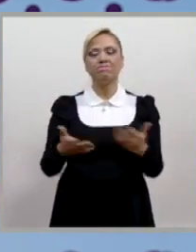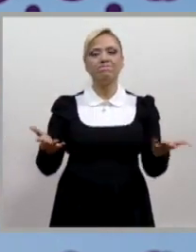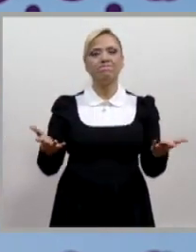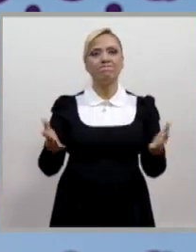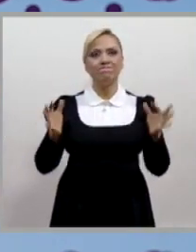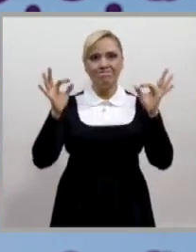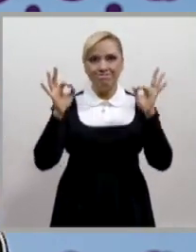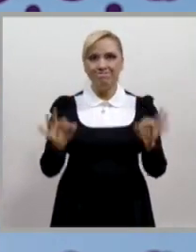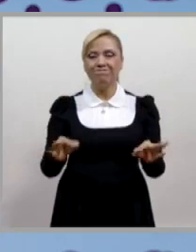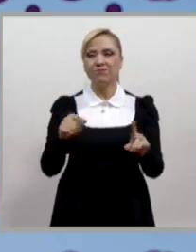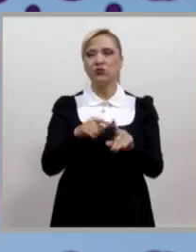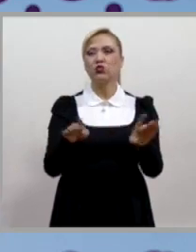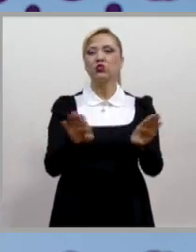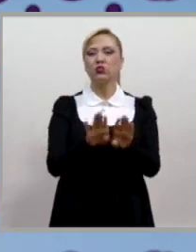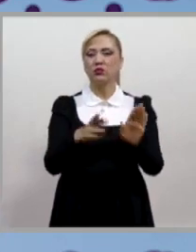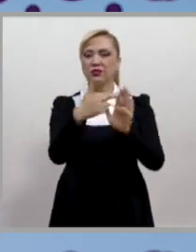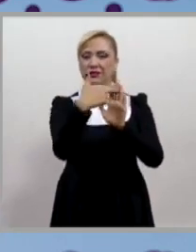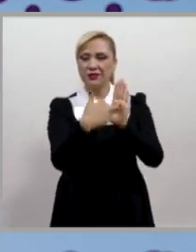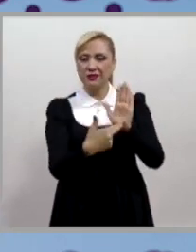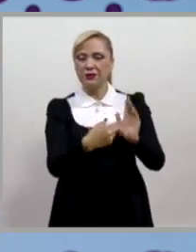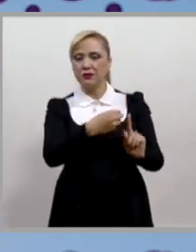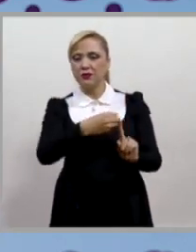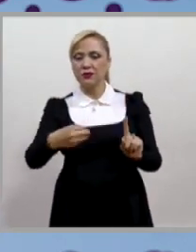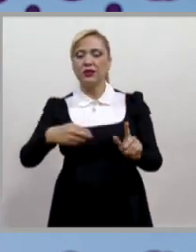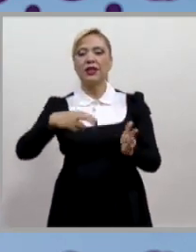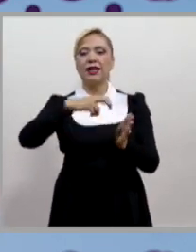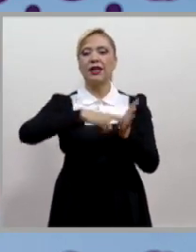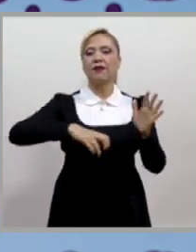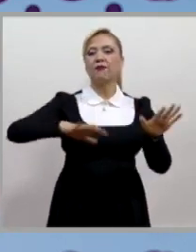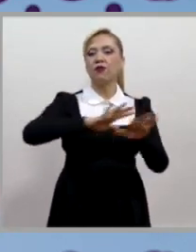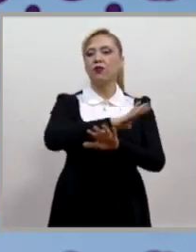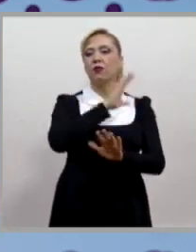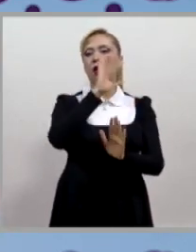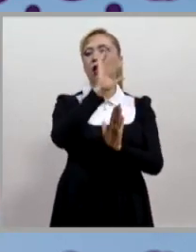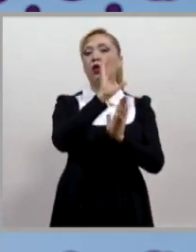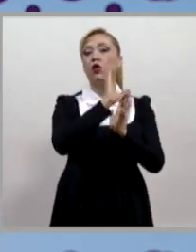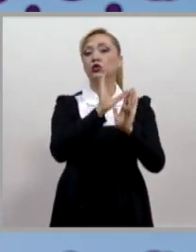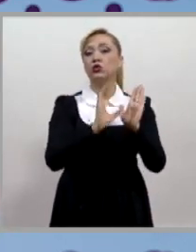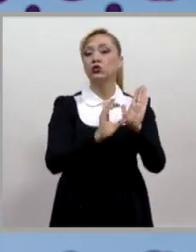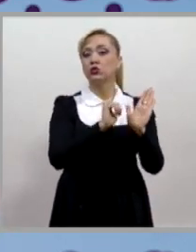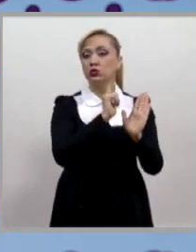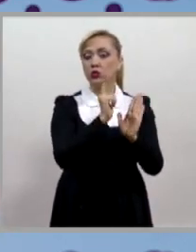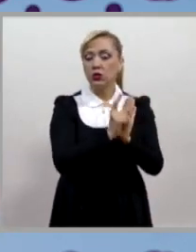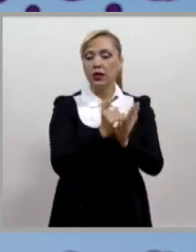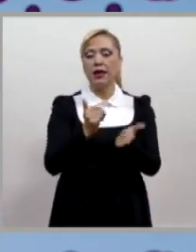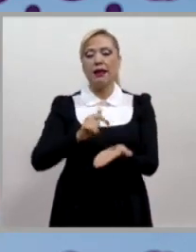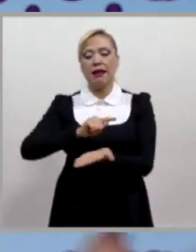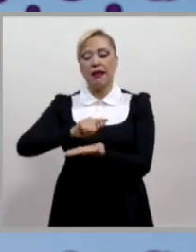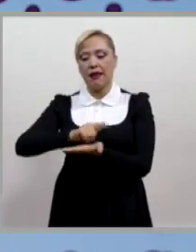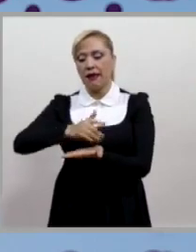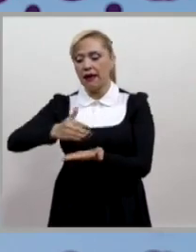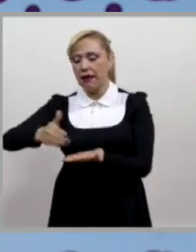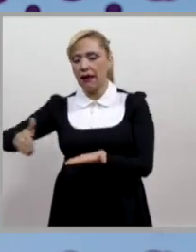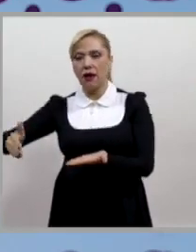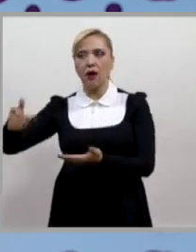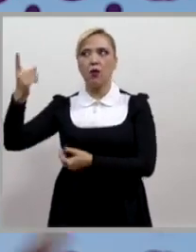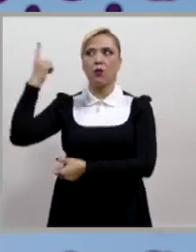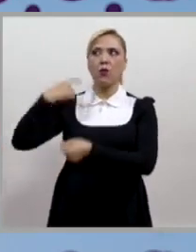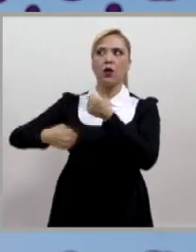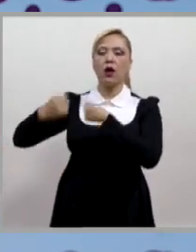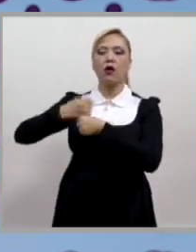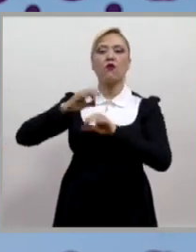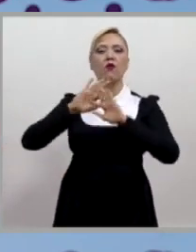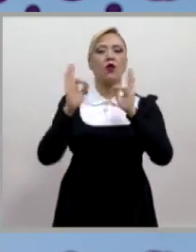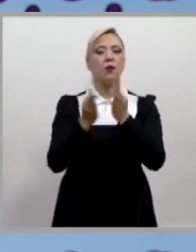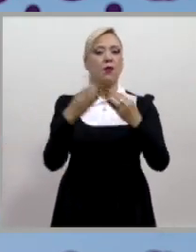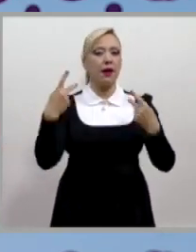la viabilidad, la instrumentación de la reforma constitucional y legal en materia judicial que tuvimos el año pasado. Creo que eso